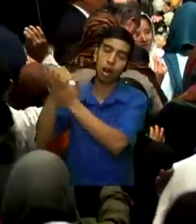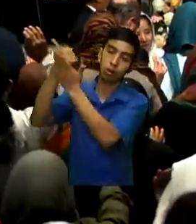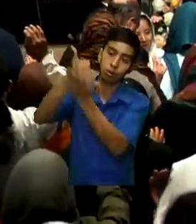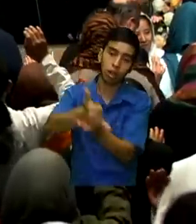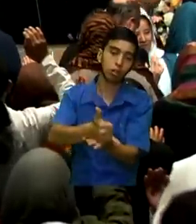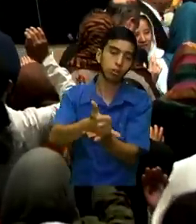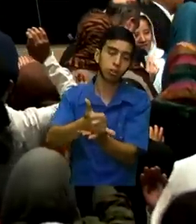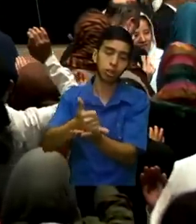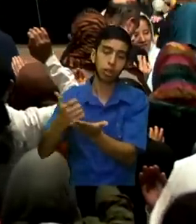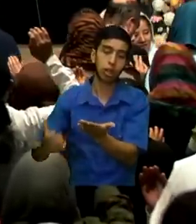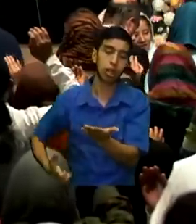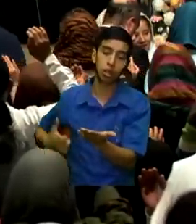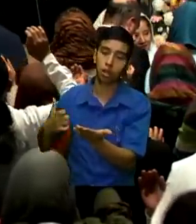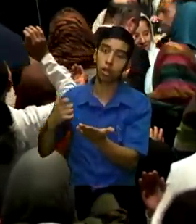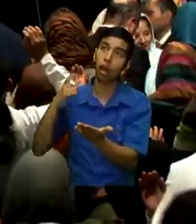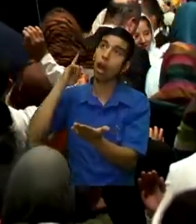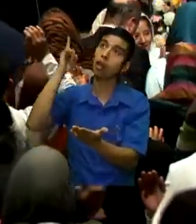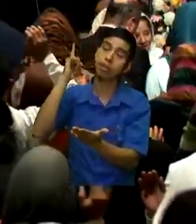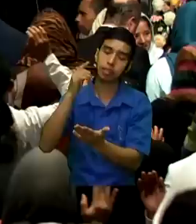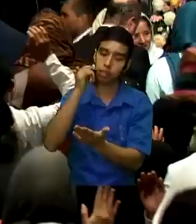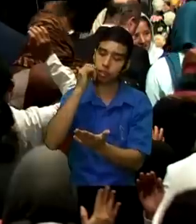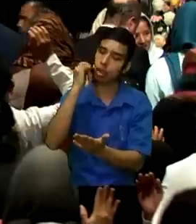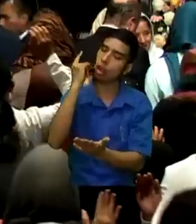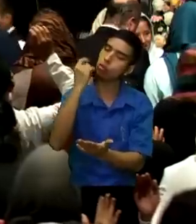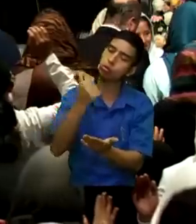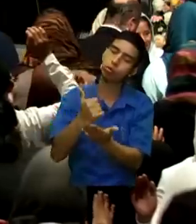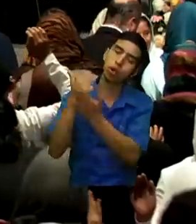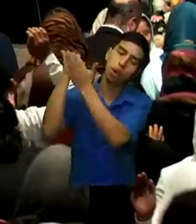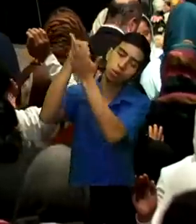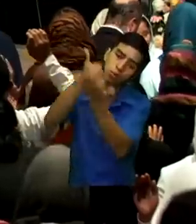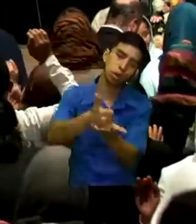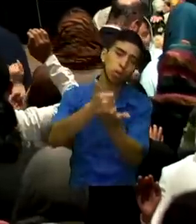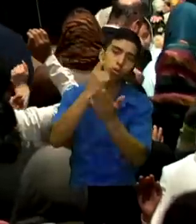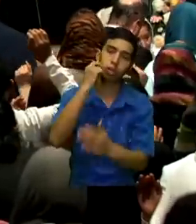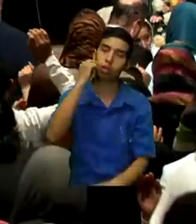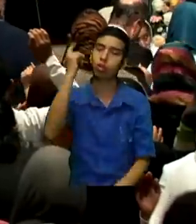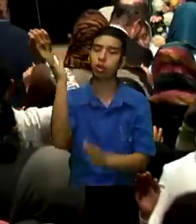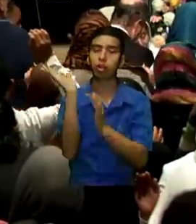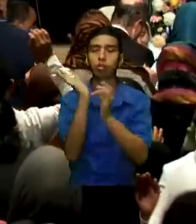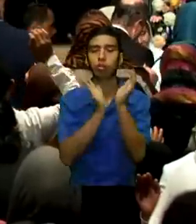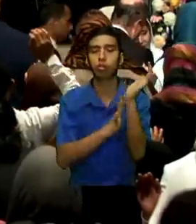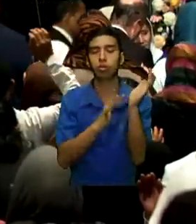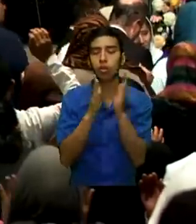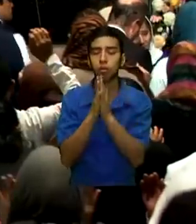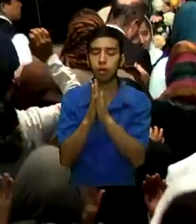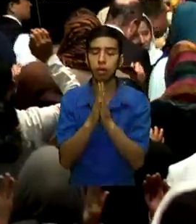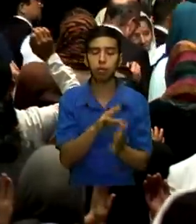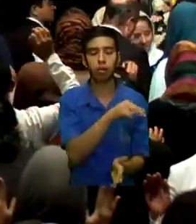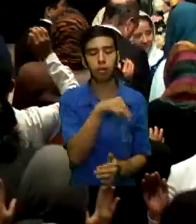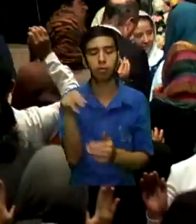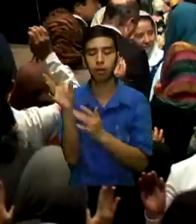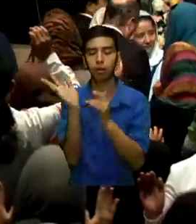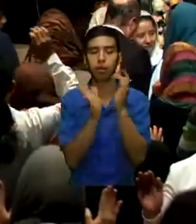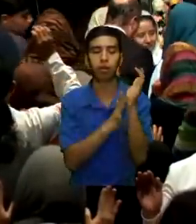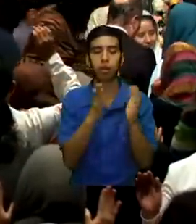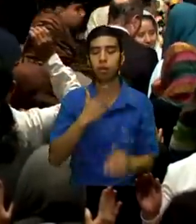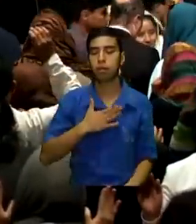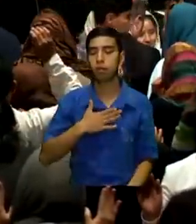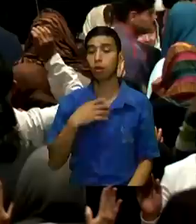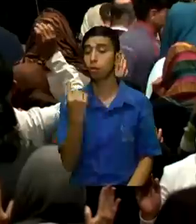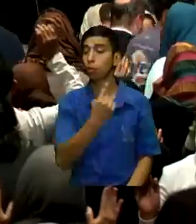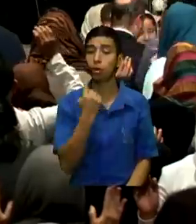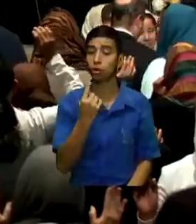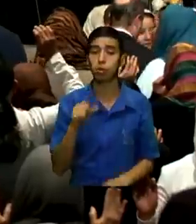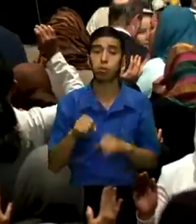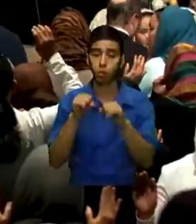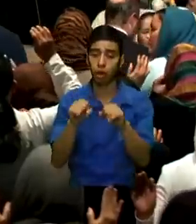tus riquezas en gloria. Te lo estamos rogando en el nombre poderoso de Jesús. Que mis hermanos puedan, Señor amado,